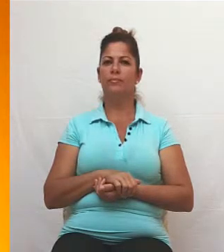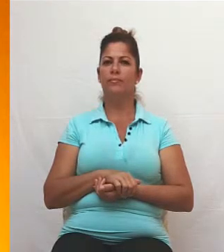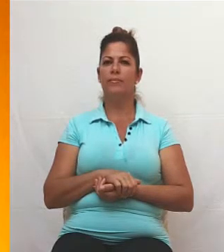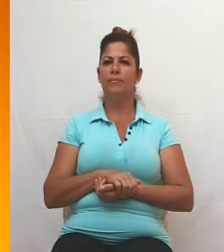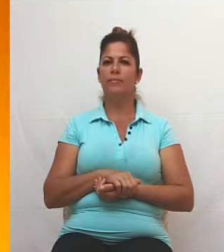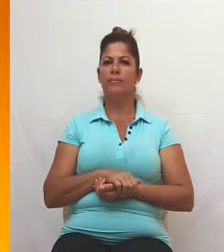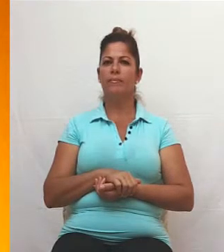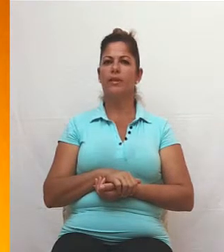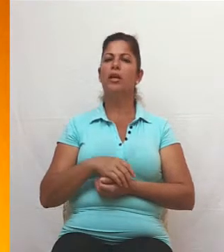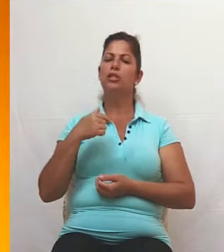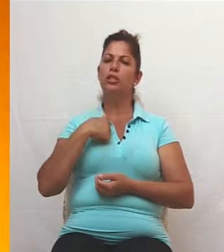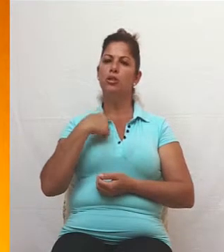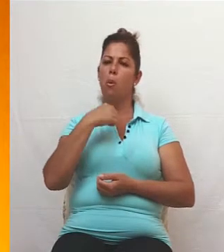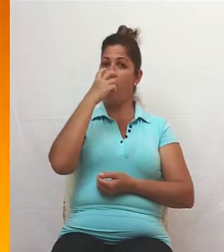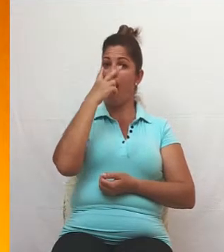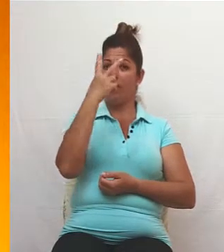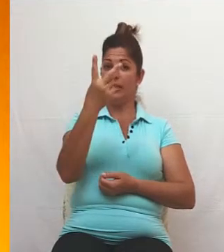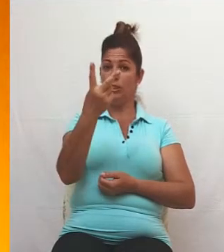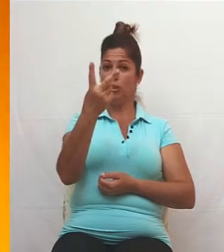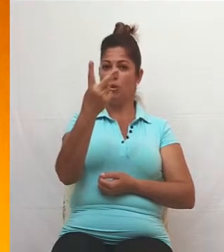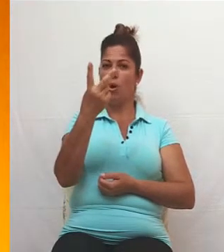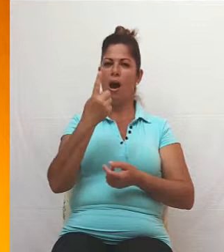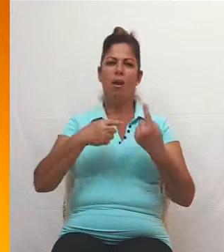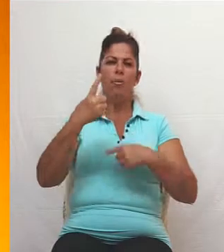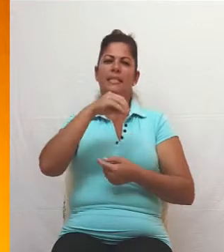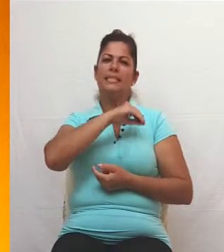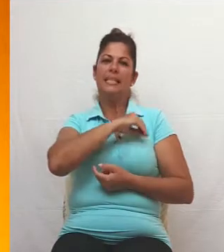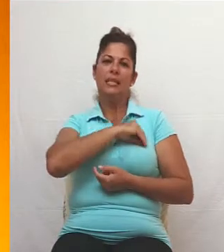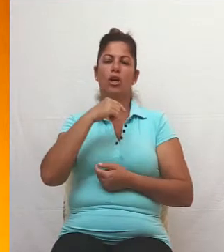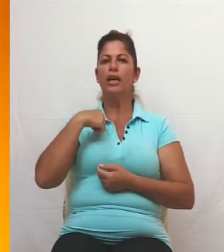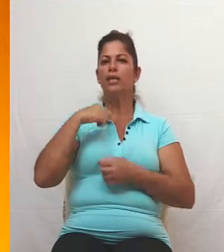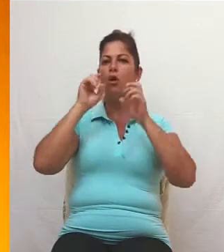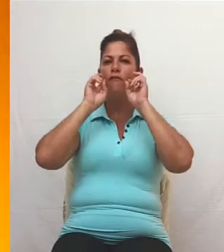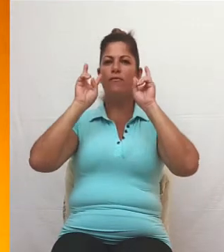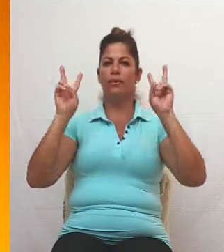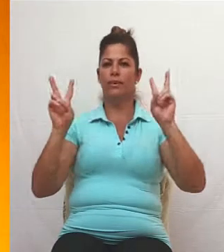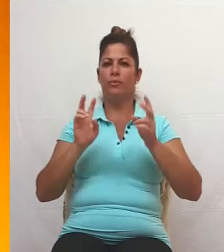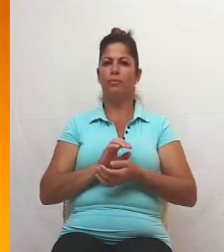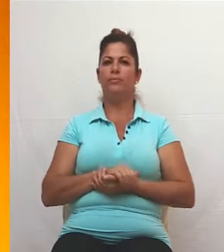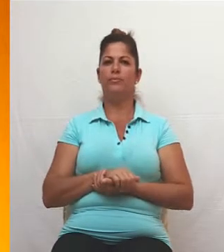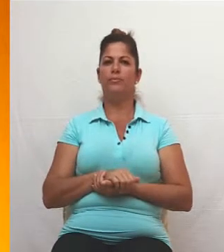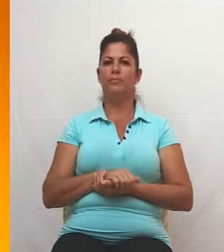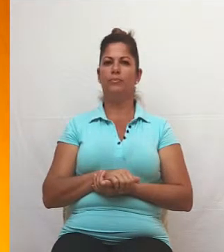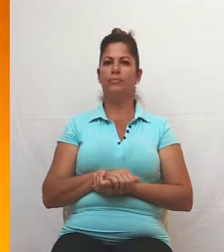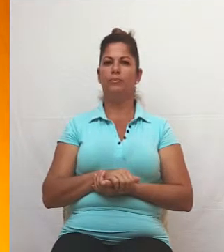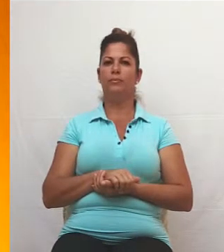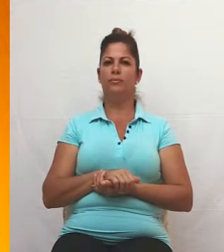porque me sosiego al atender intencionadamente a las sensaciones que estoy viviendo